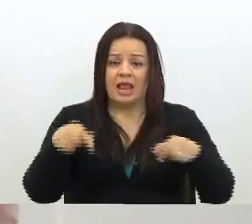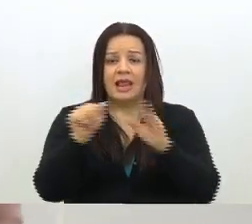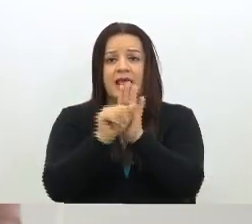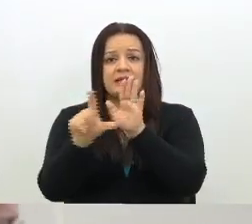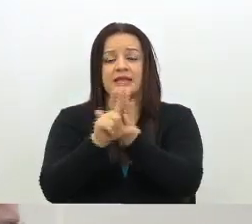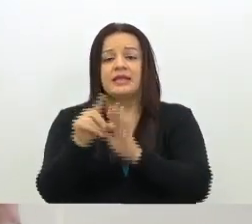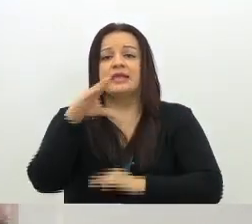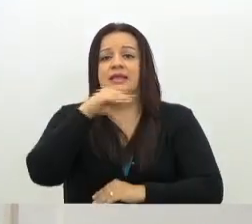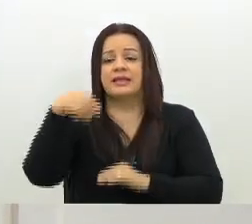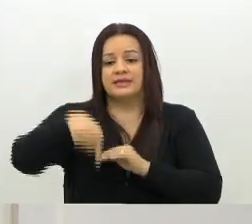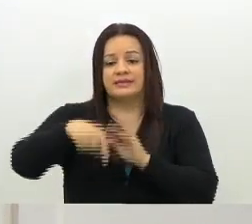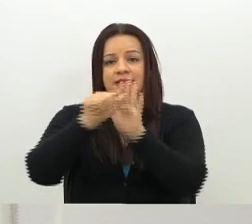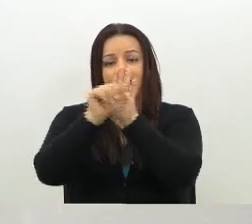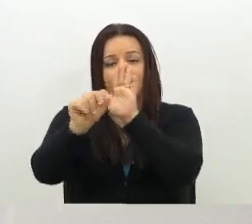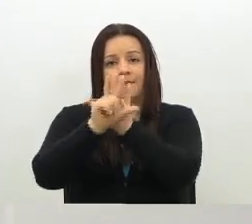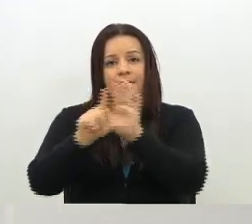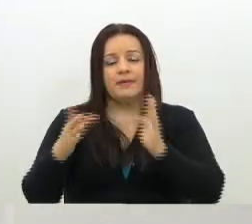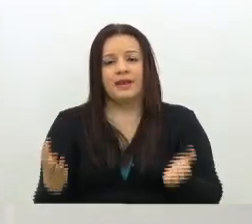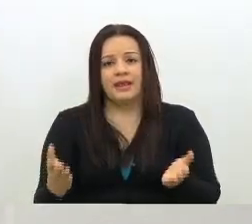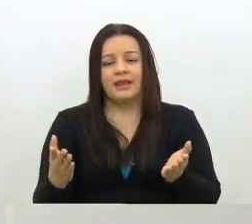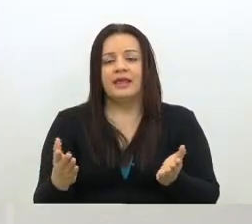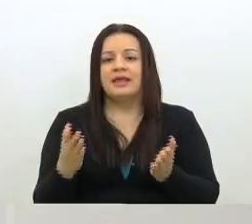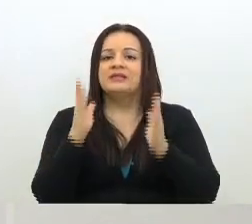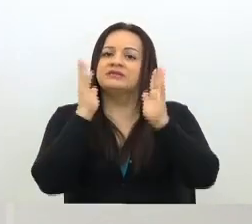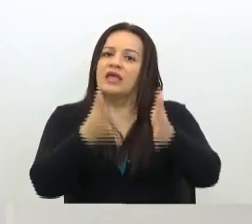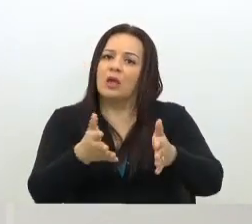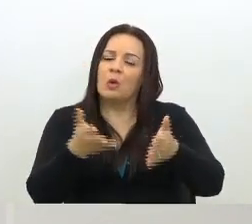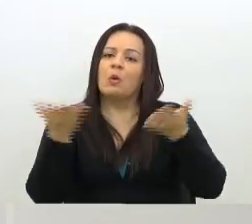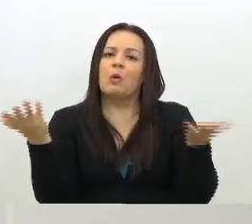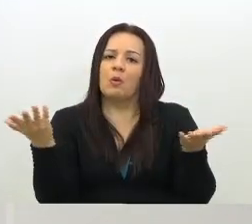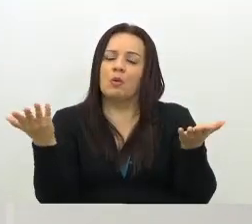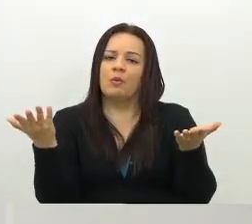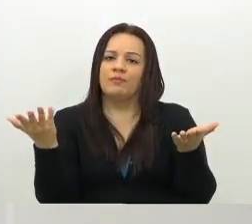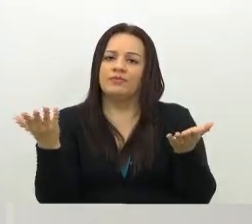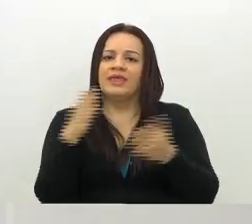Asamblea Legislativa se dejó que le metieran ese gol.